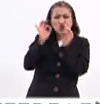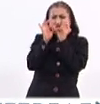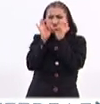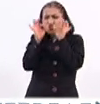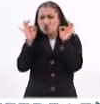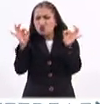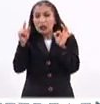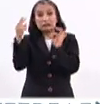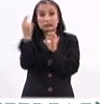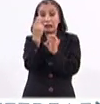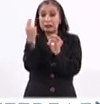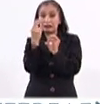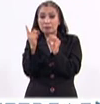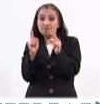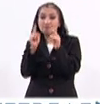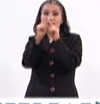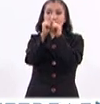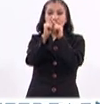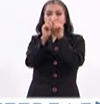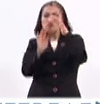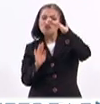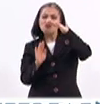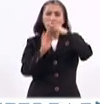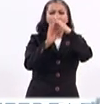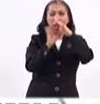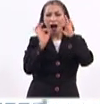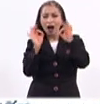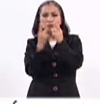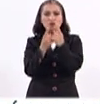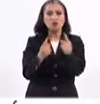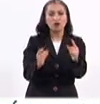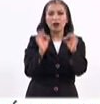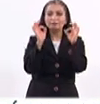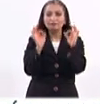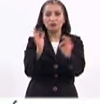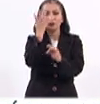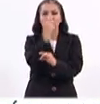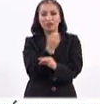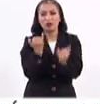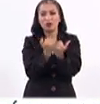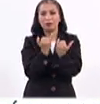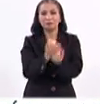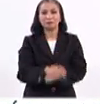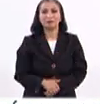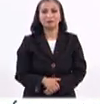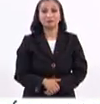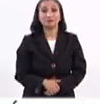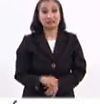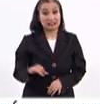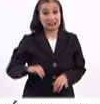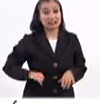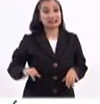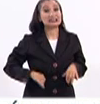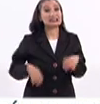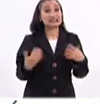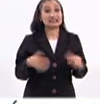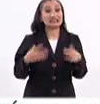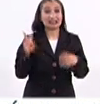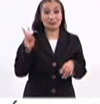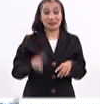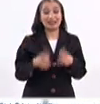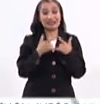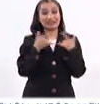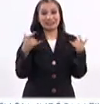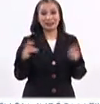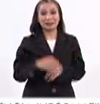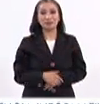muy agudo, es necesario para brillar en su máximo esplendor con todas. Es igual de bella que las demás. Pues bueno, es interesantísimo, ¿no? Sin duda alguna este